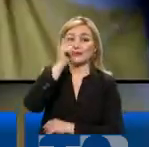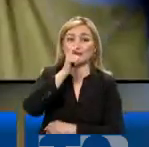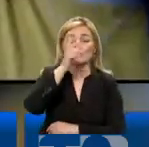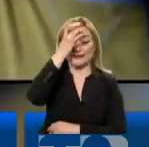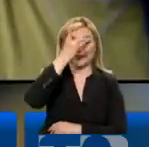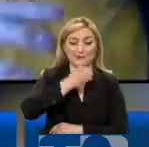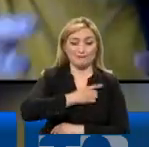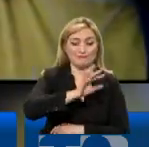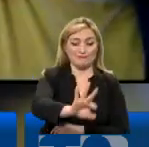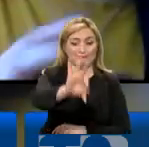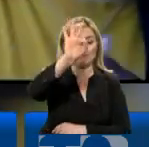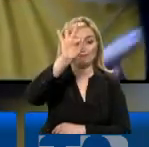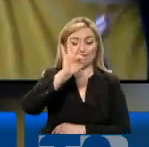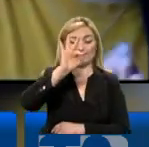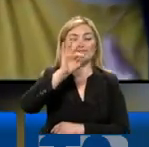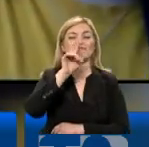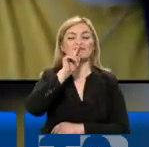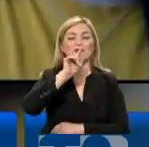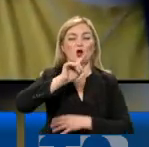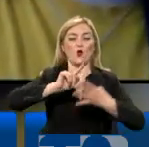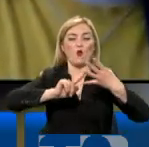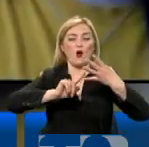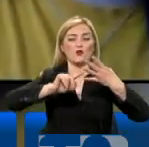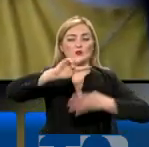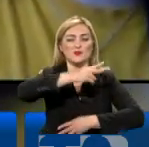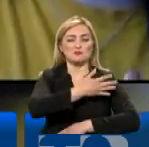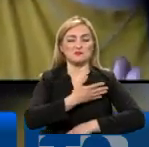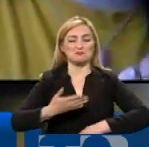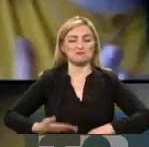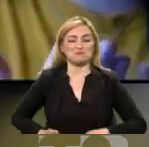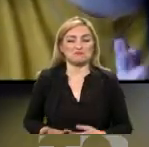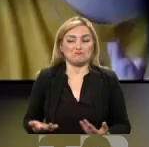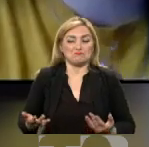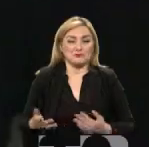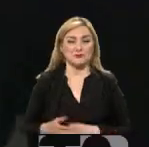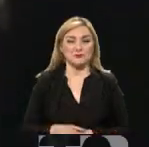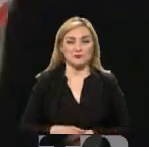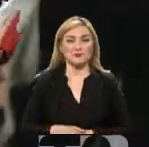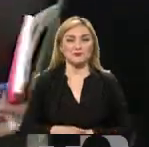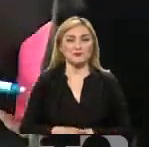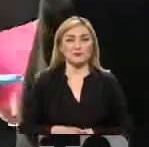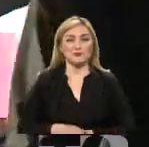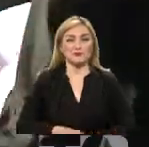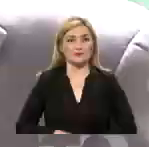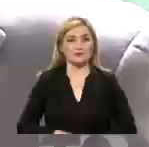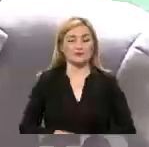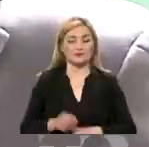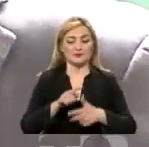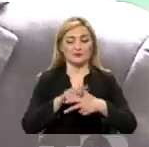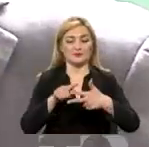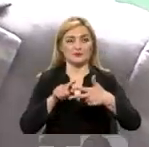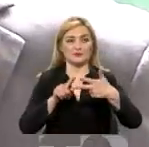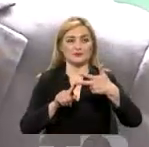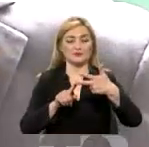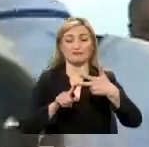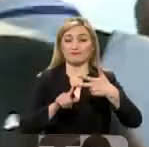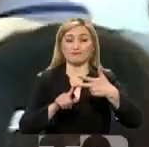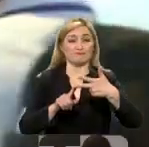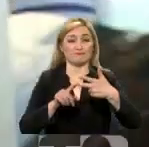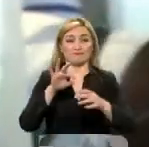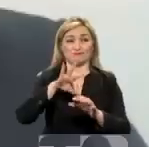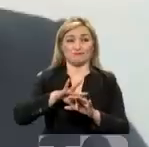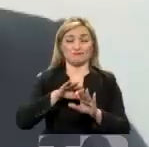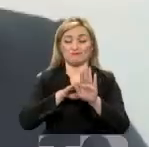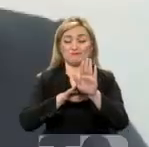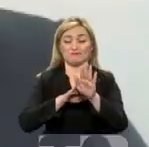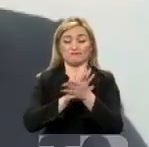Los independientes, por su lado, aún no toman una decisión, pero ya adelantan que ni Romo, ni Roldán, ni Muñoz tienen los